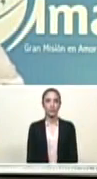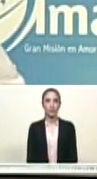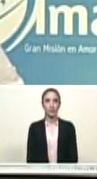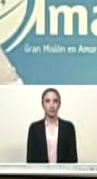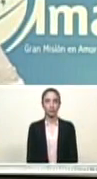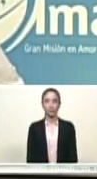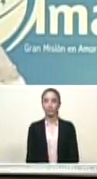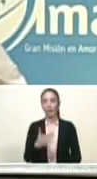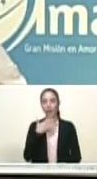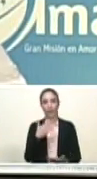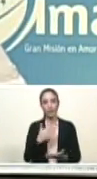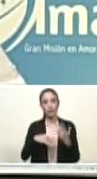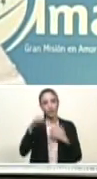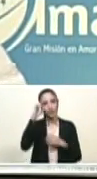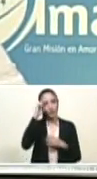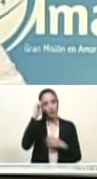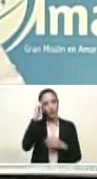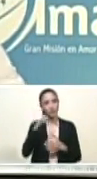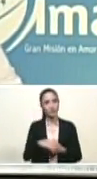Gracias, Elías.